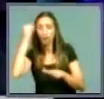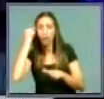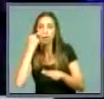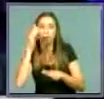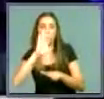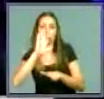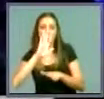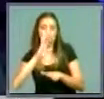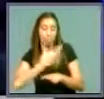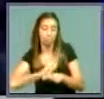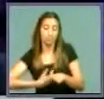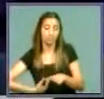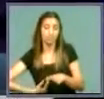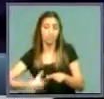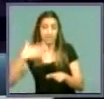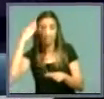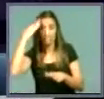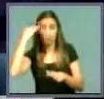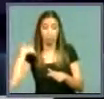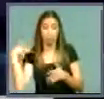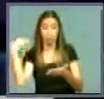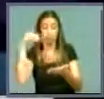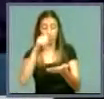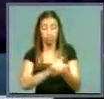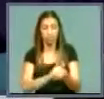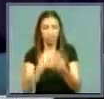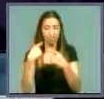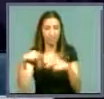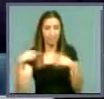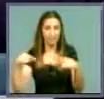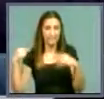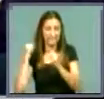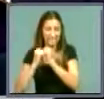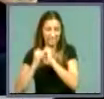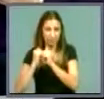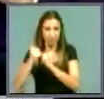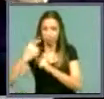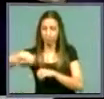la posibilidad de vivir esos años oscuros, de esas etapas duras del país y que